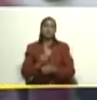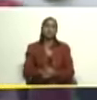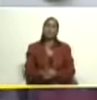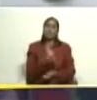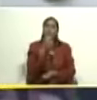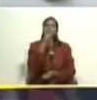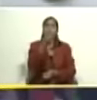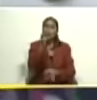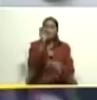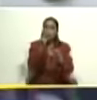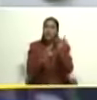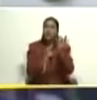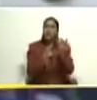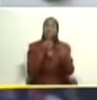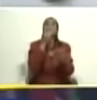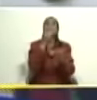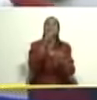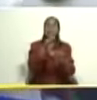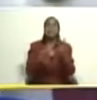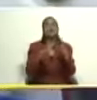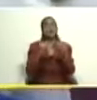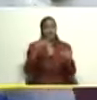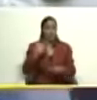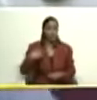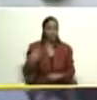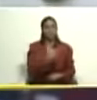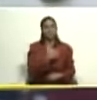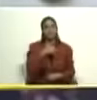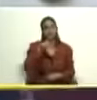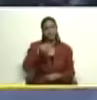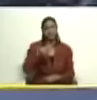suerte porque la necesitamos. Gracias, presidente.